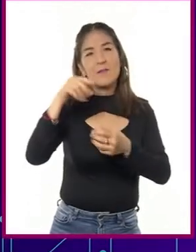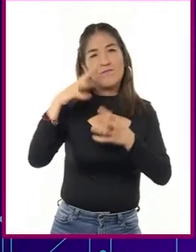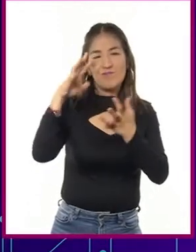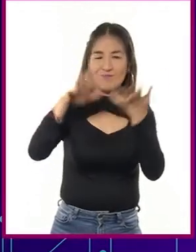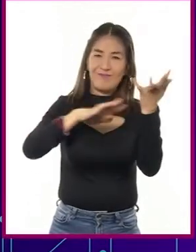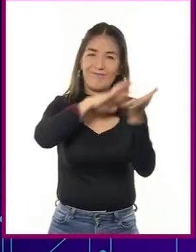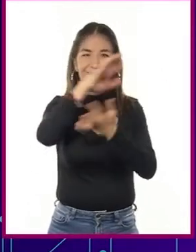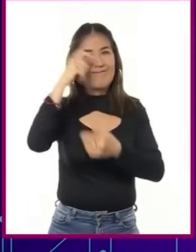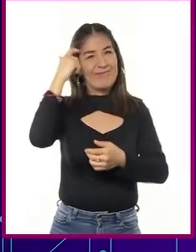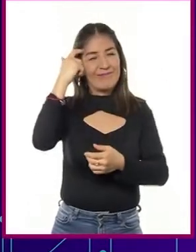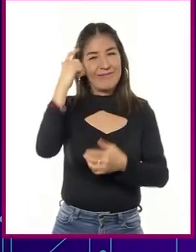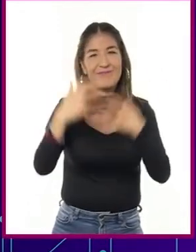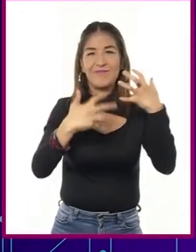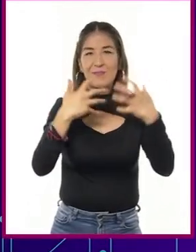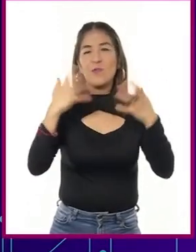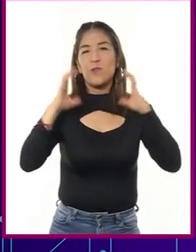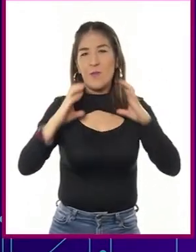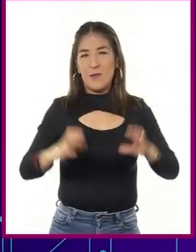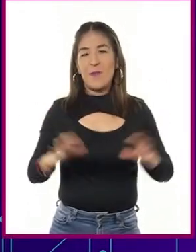absorbe.